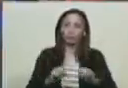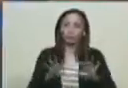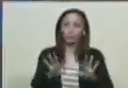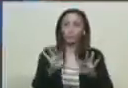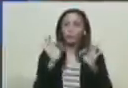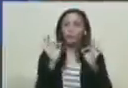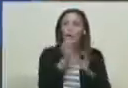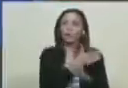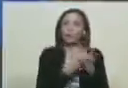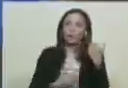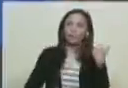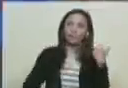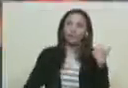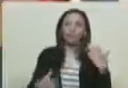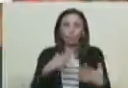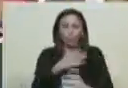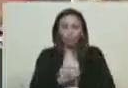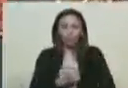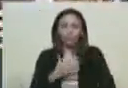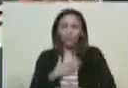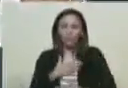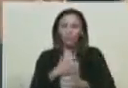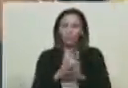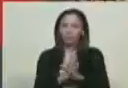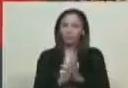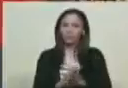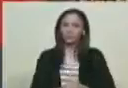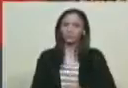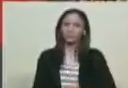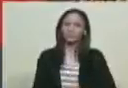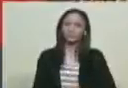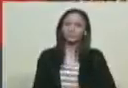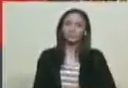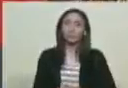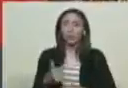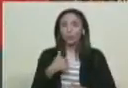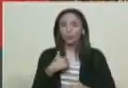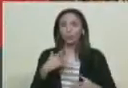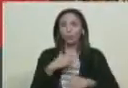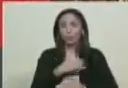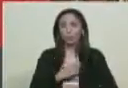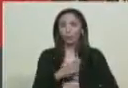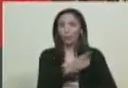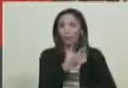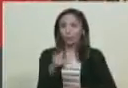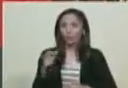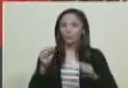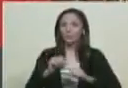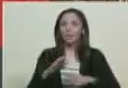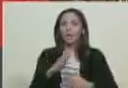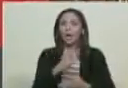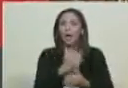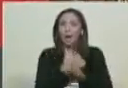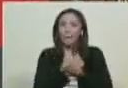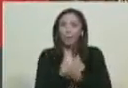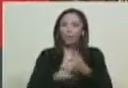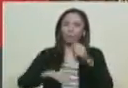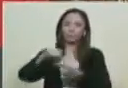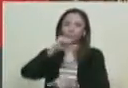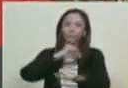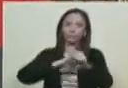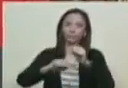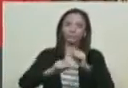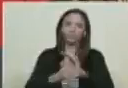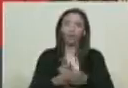plenamente. Confíen en mí. Yo tengo confianza en ustedes. y con amor vamos a tener la